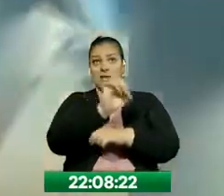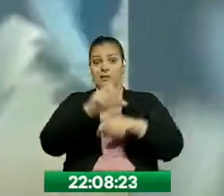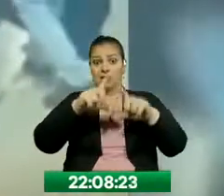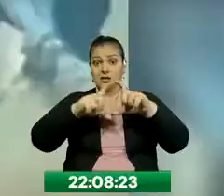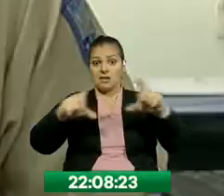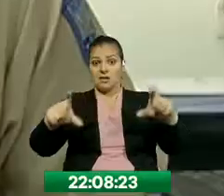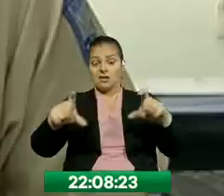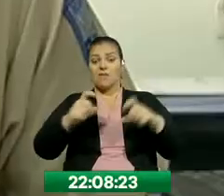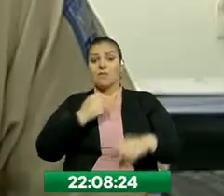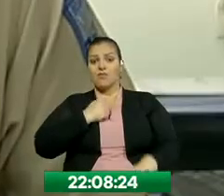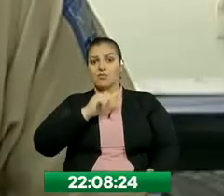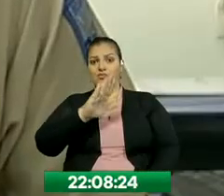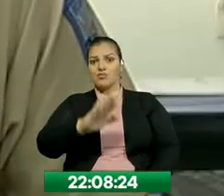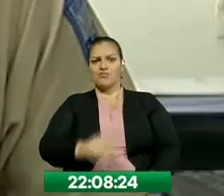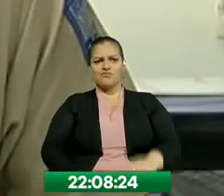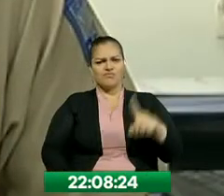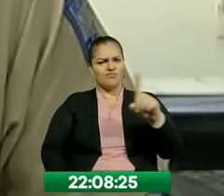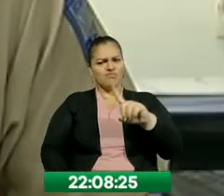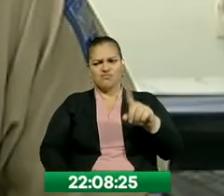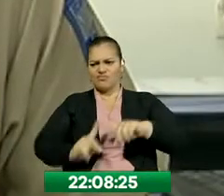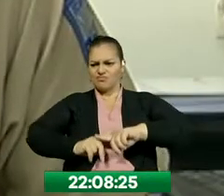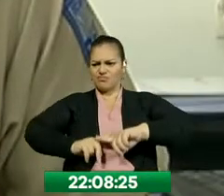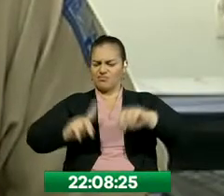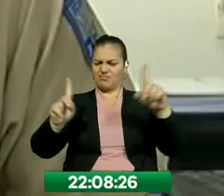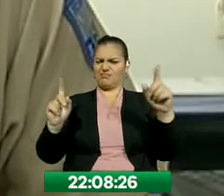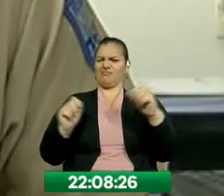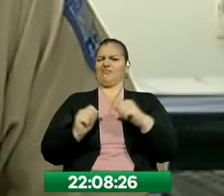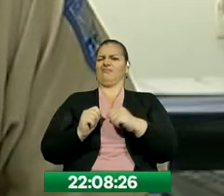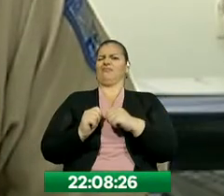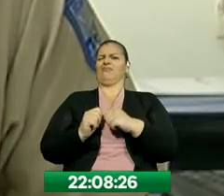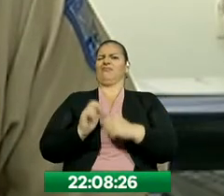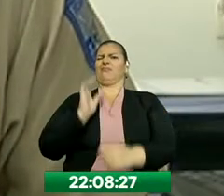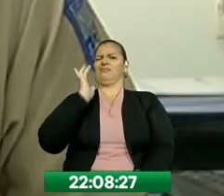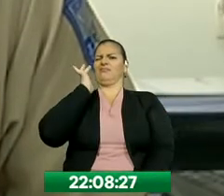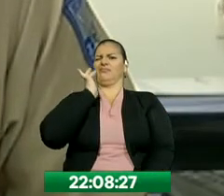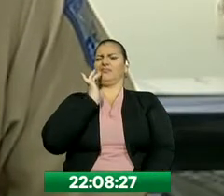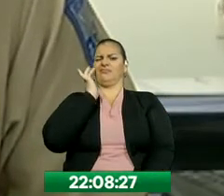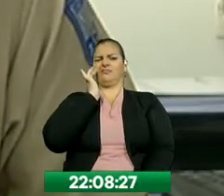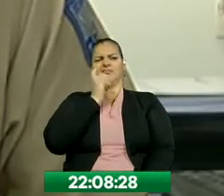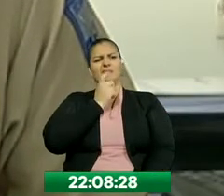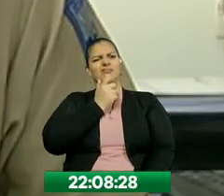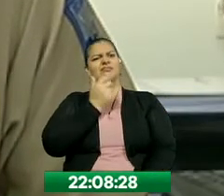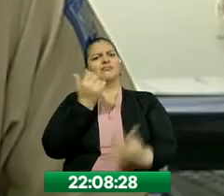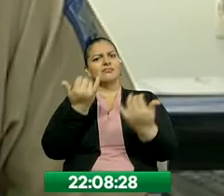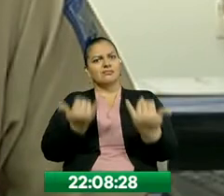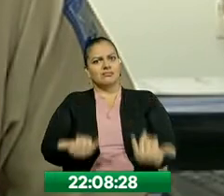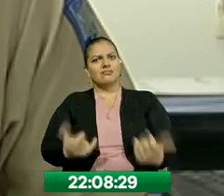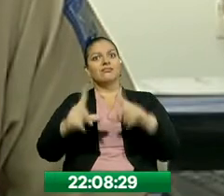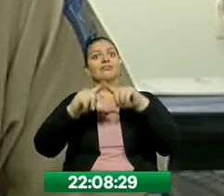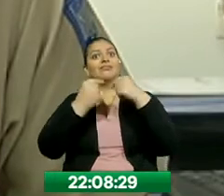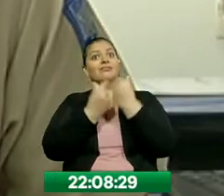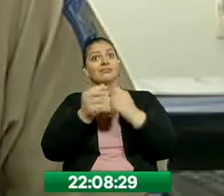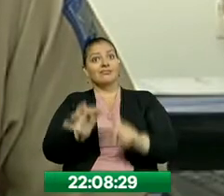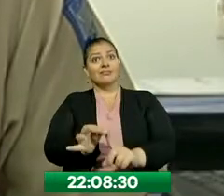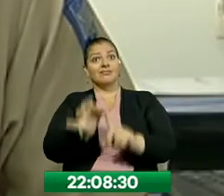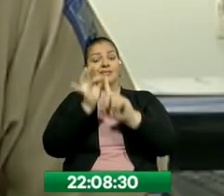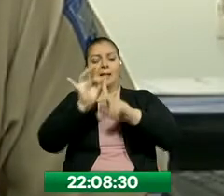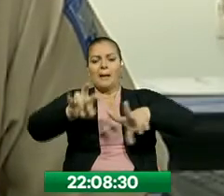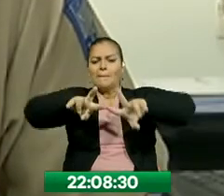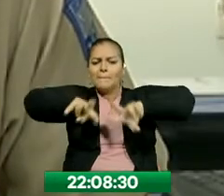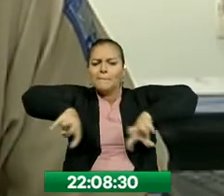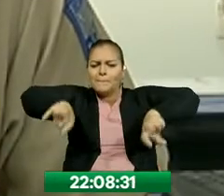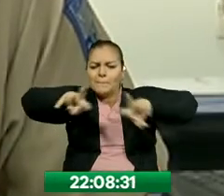ahí. Hay algunos asuntos que estamos todavía, las unidades especiales están tratando de